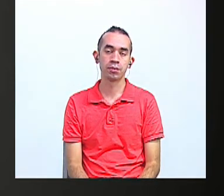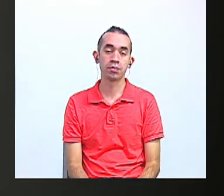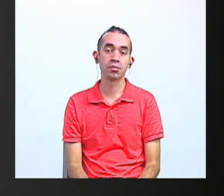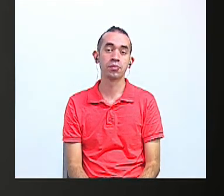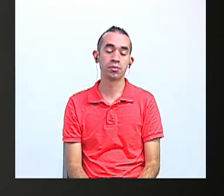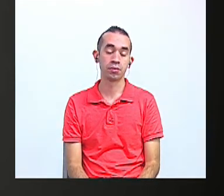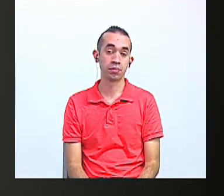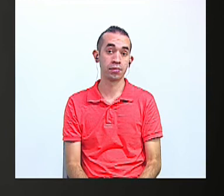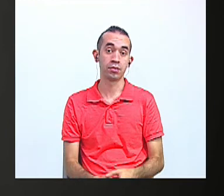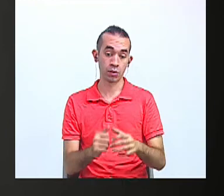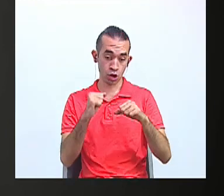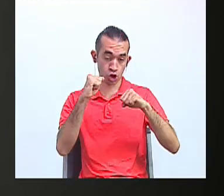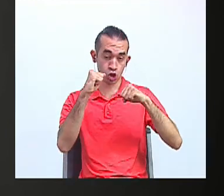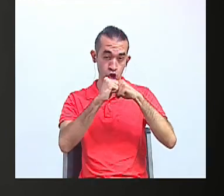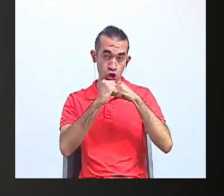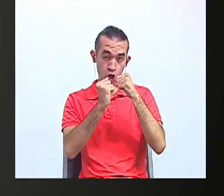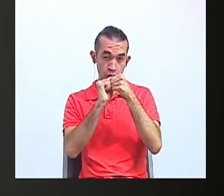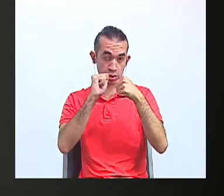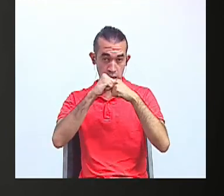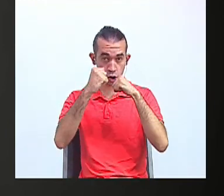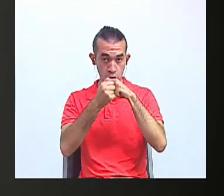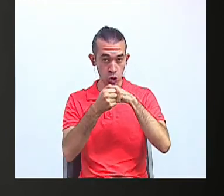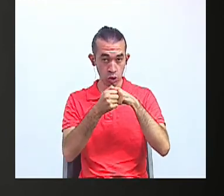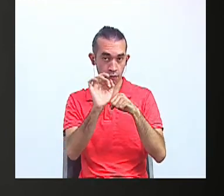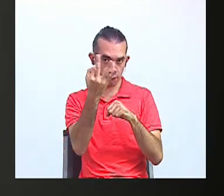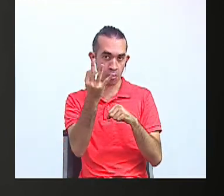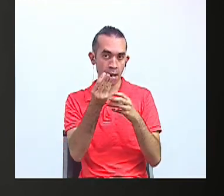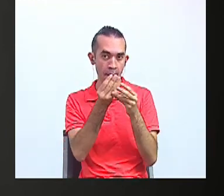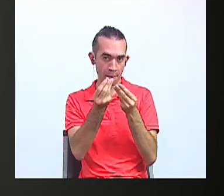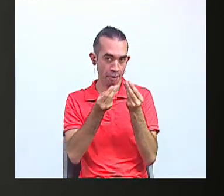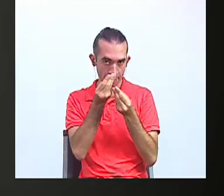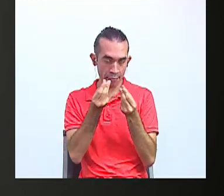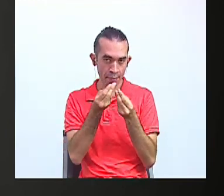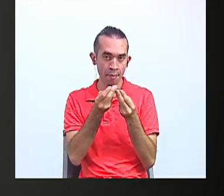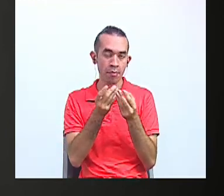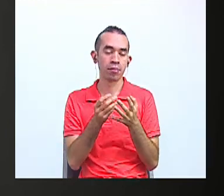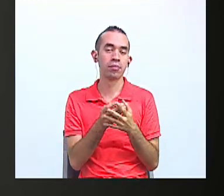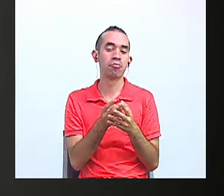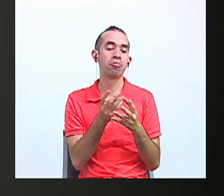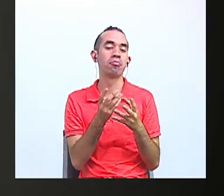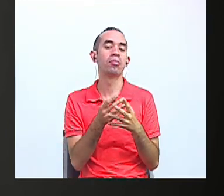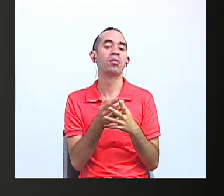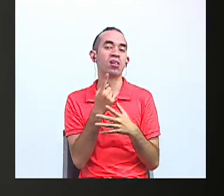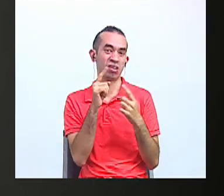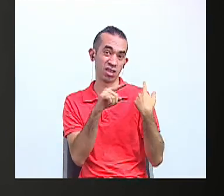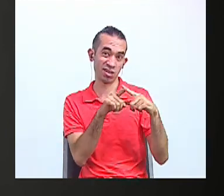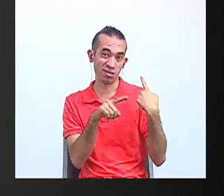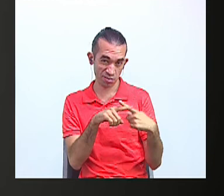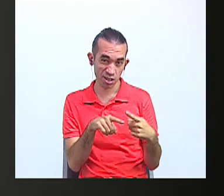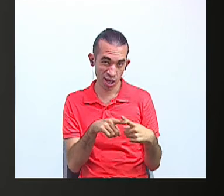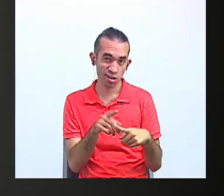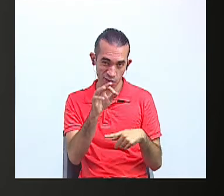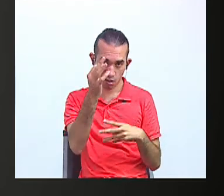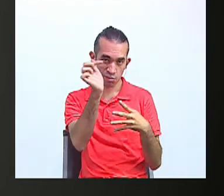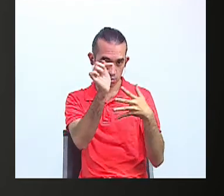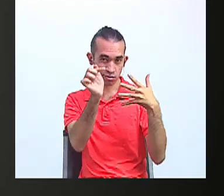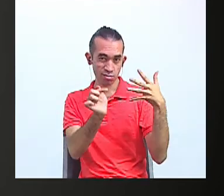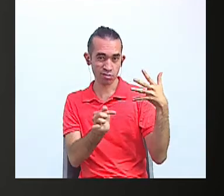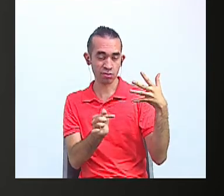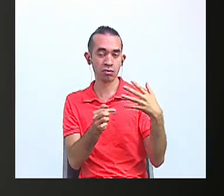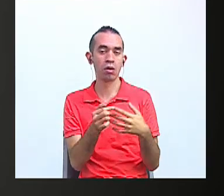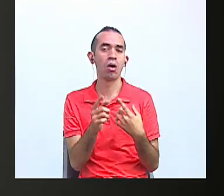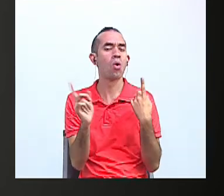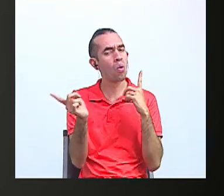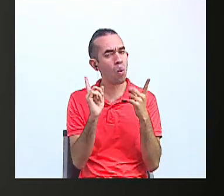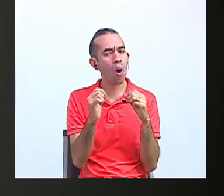Muy bien, el estado sólido. Como les decía al inicio, la materia se presenta en varios estados. ¿Qué características podríamos